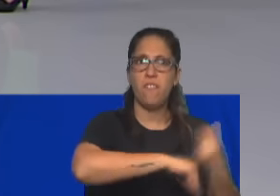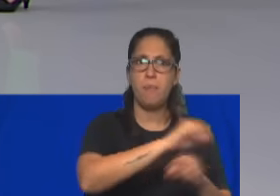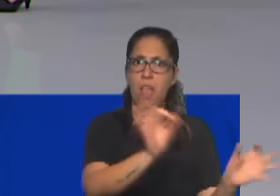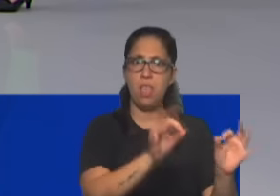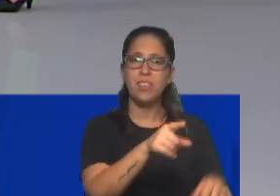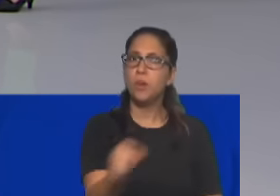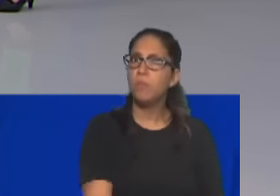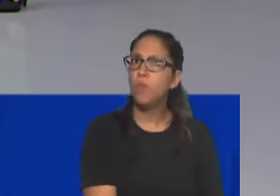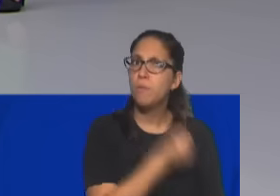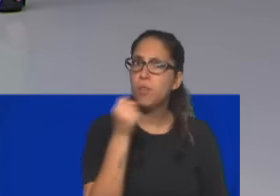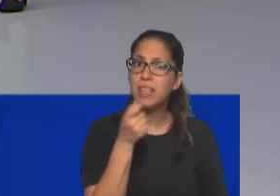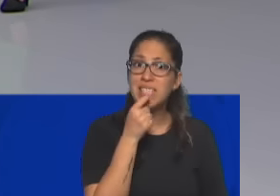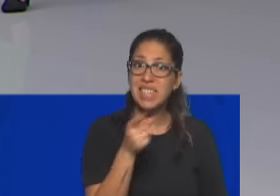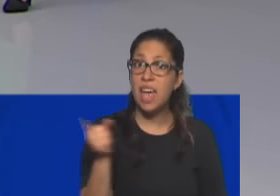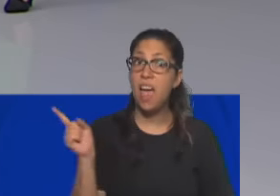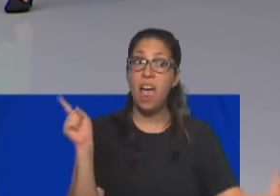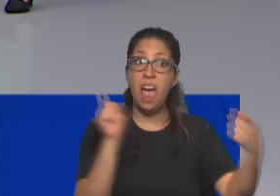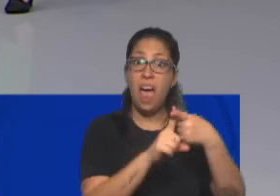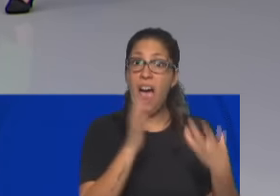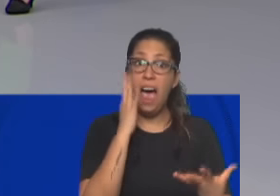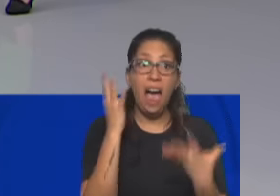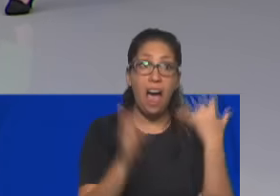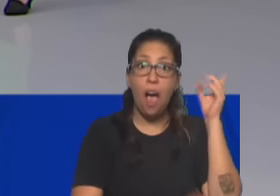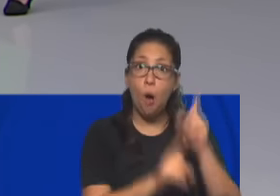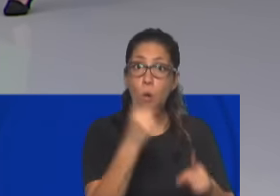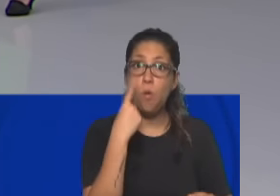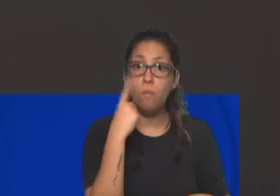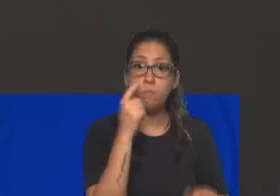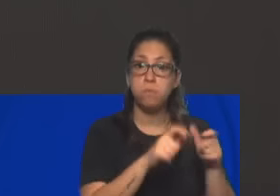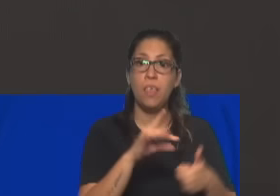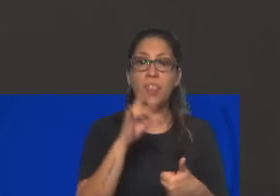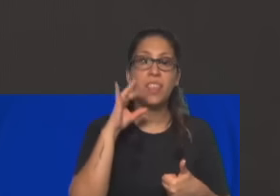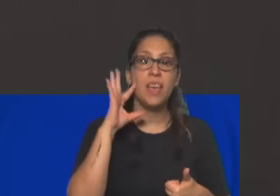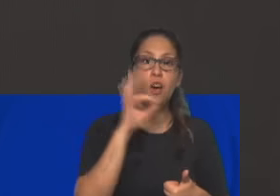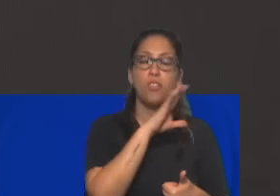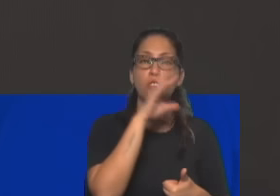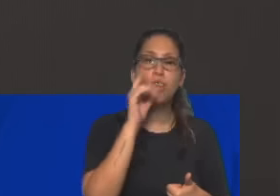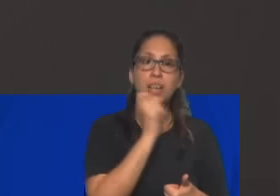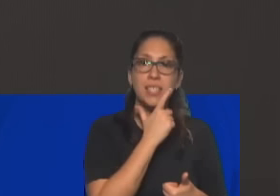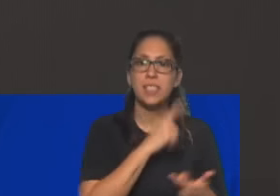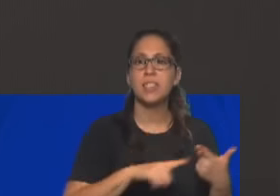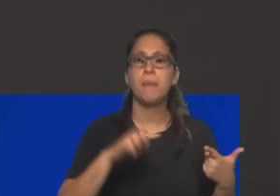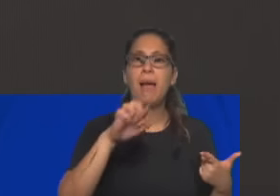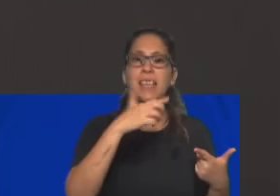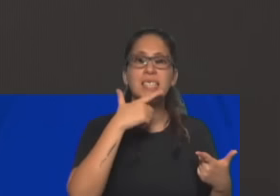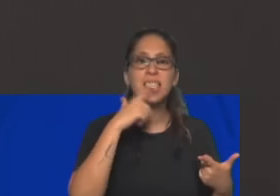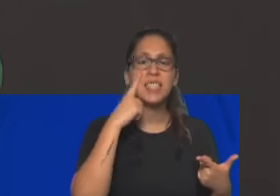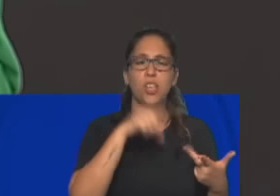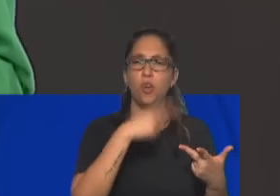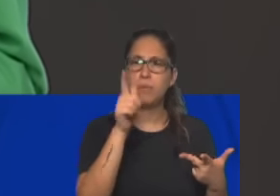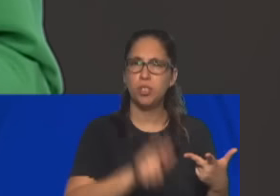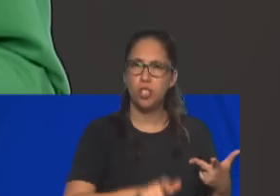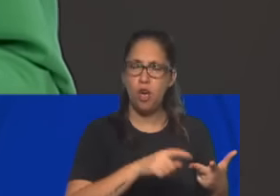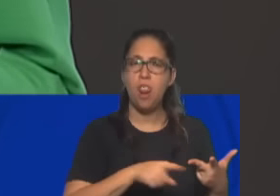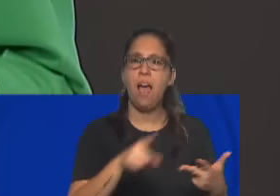es importantísimo porque donde él entra en contacto con algunas de las personas estamos hablando de Diego de Torres estamos hablando de pasi y de otra persona